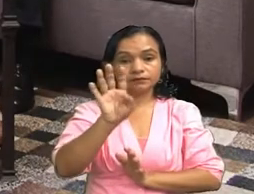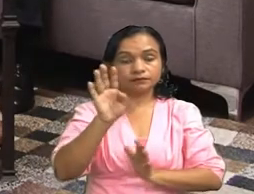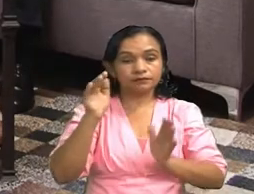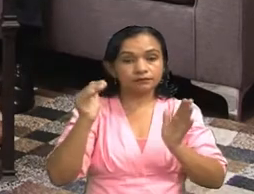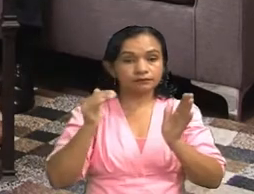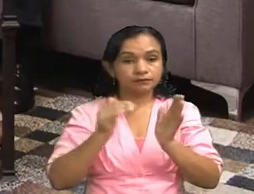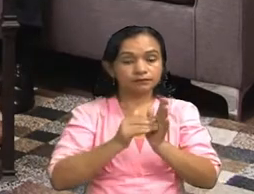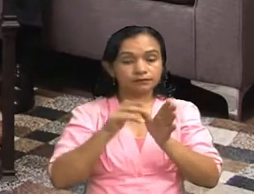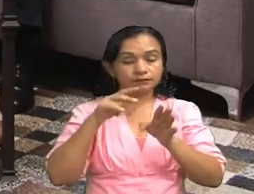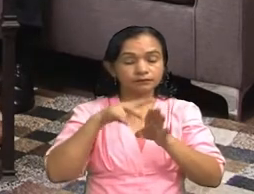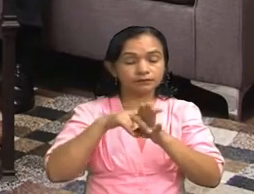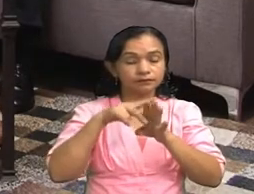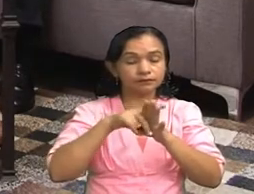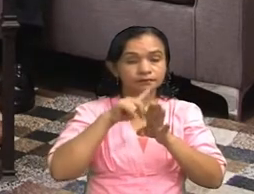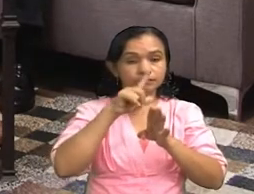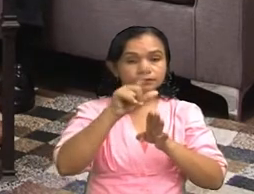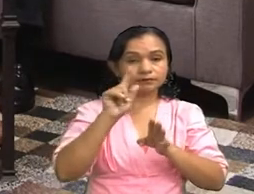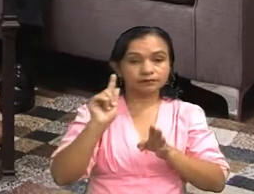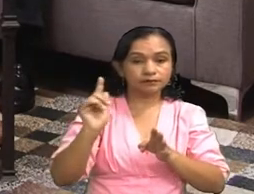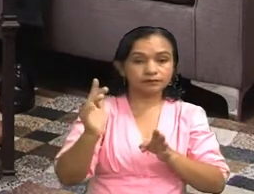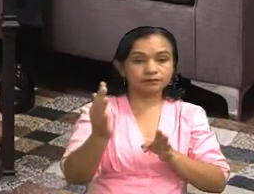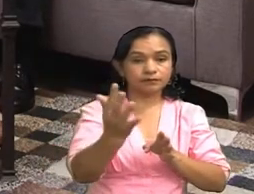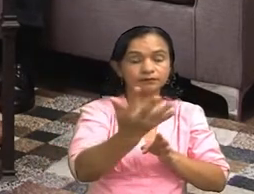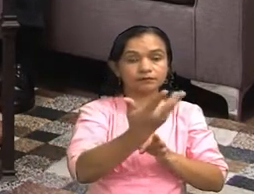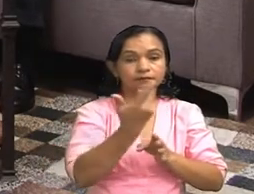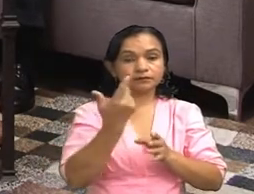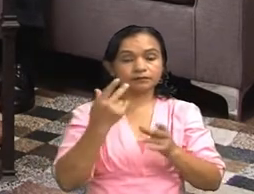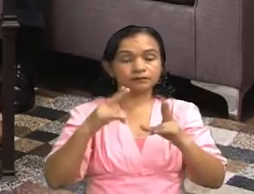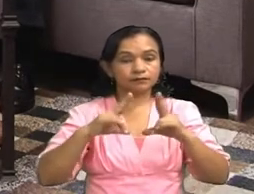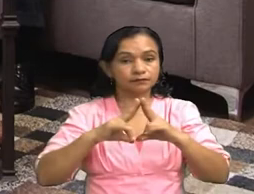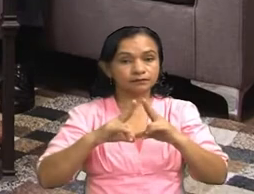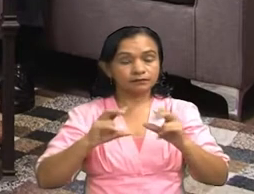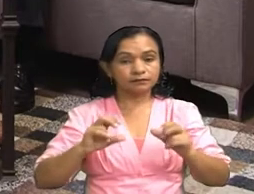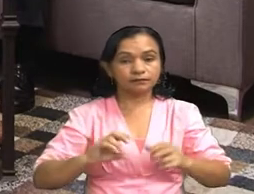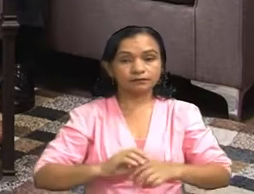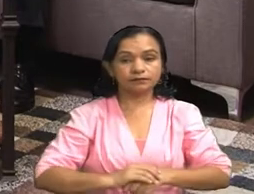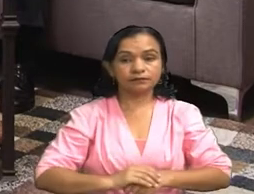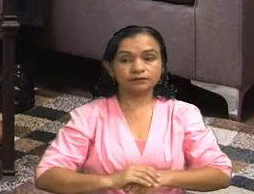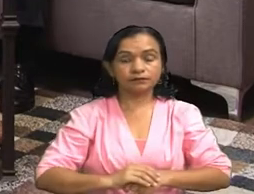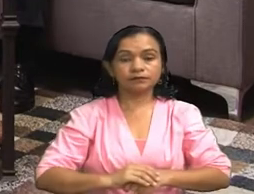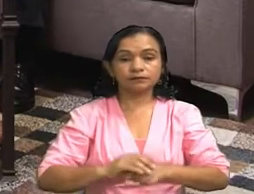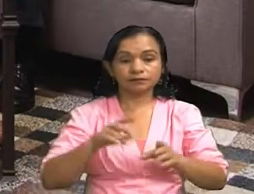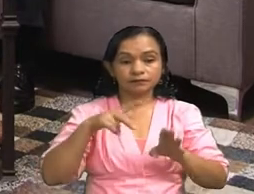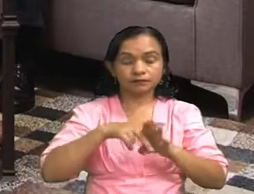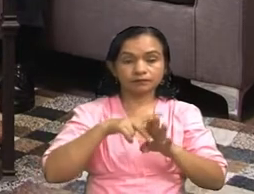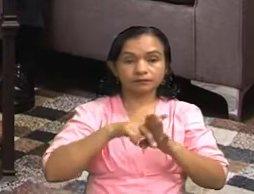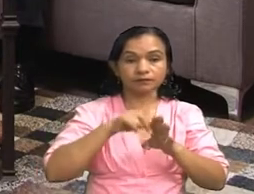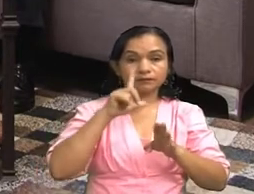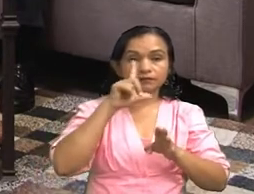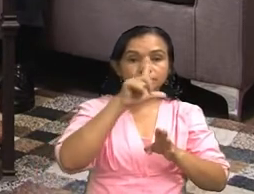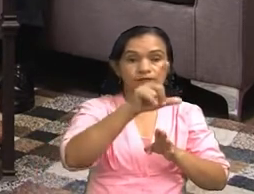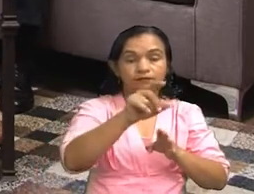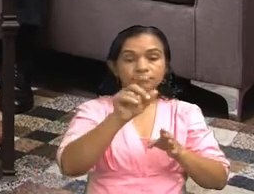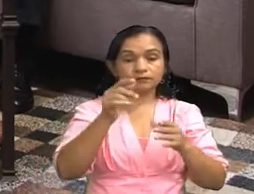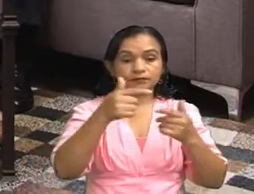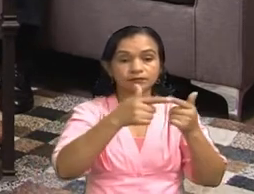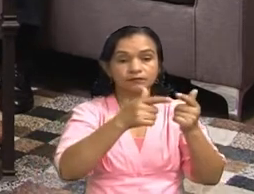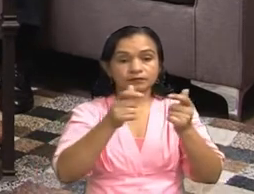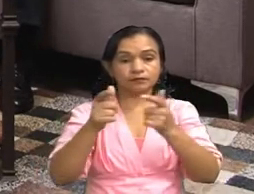fincas en todo el país. 164 mil fincas. Fincas de productores